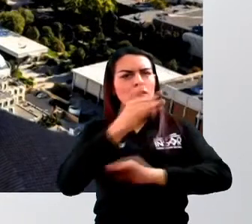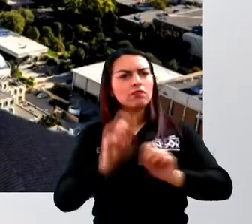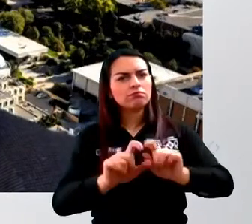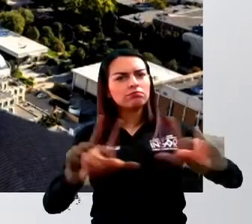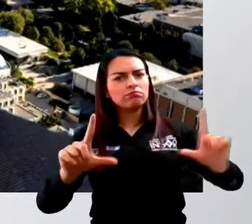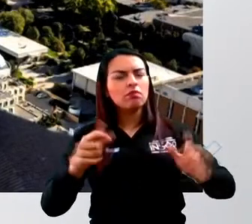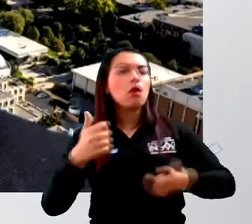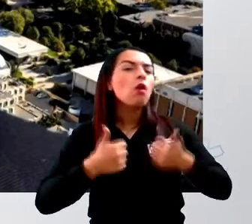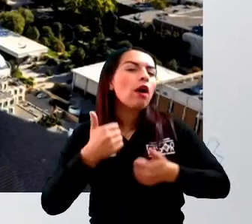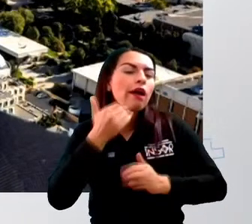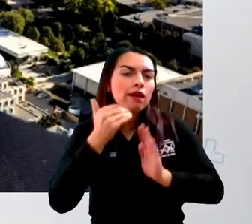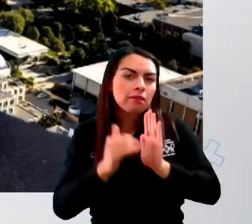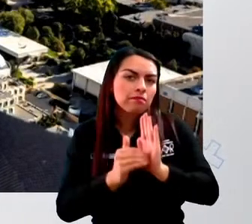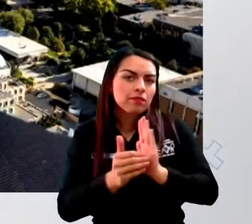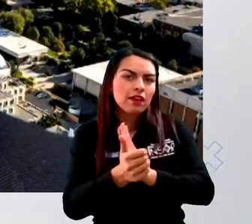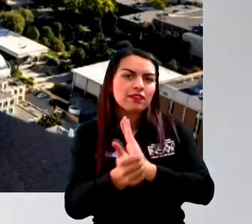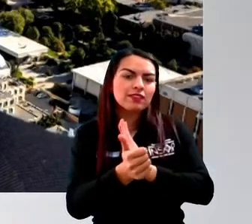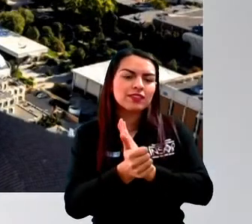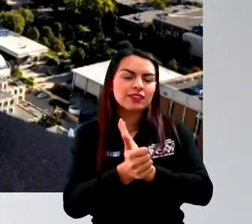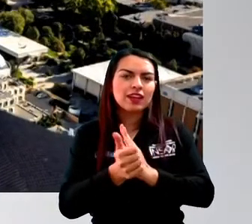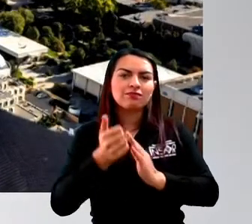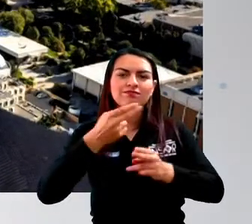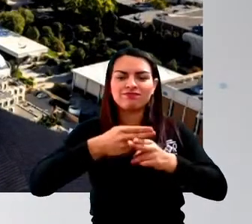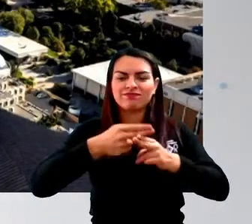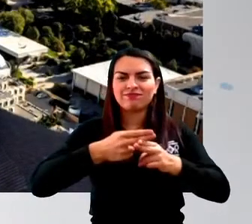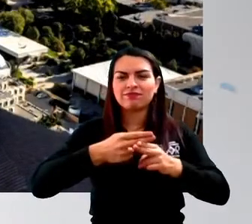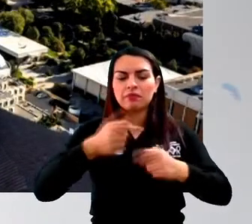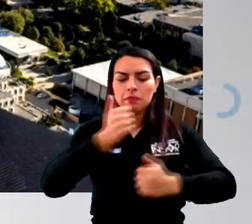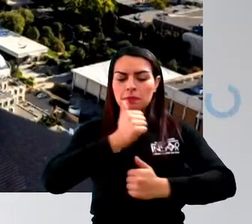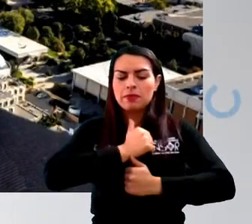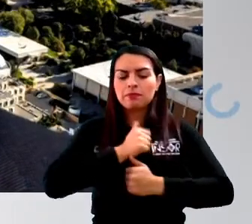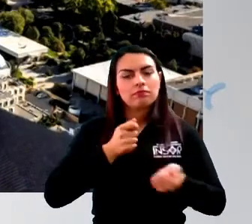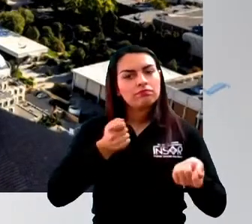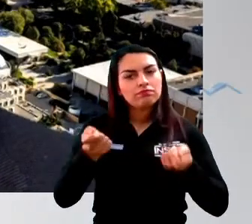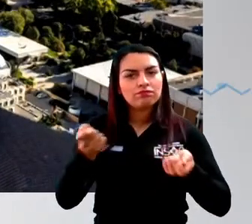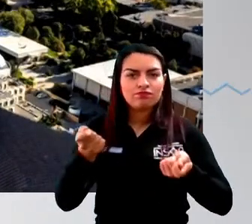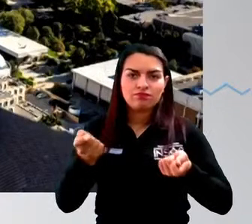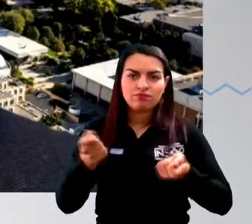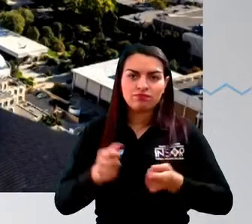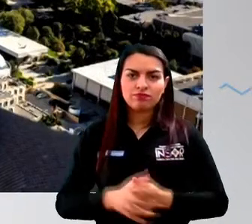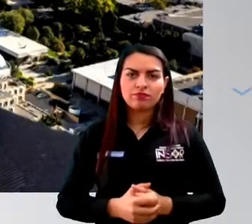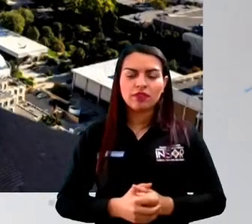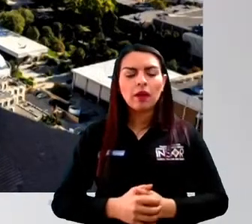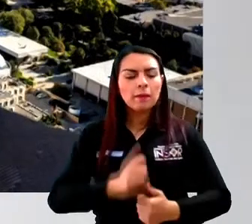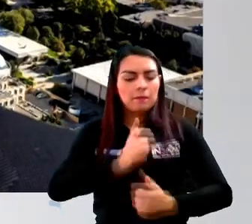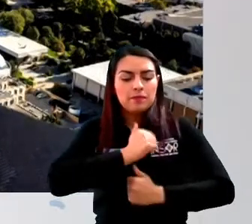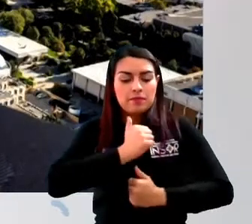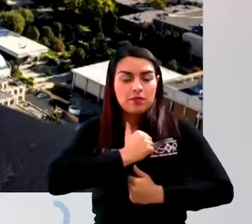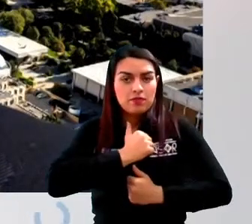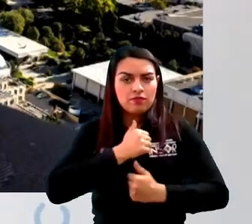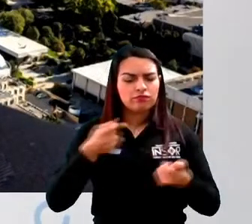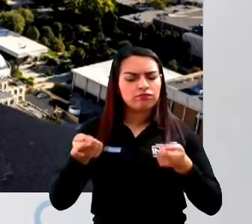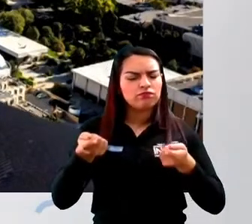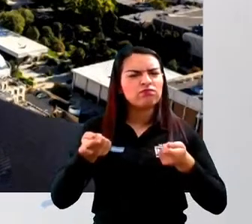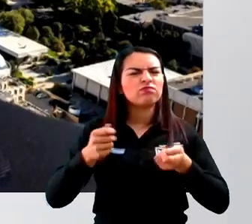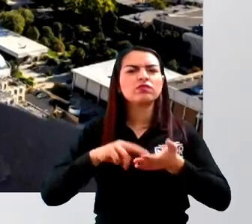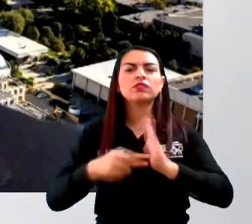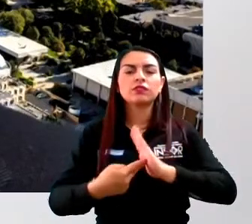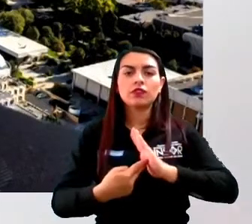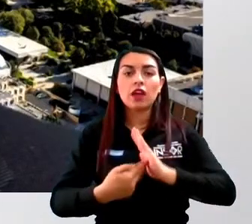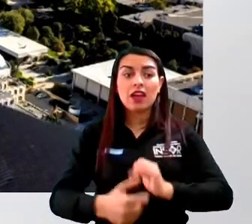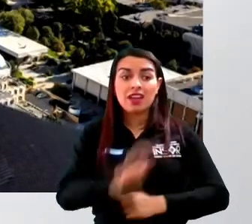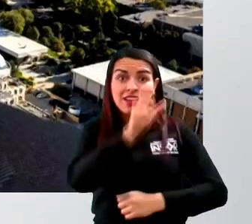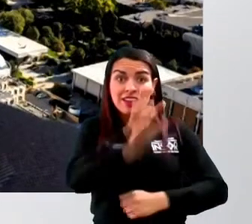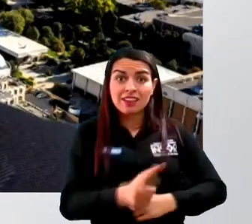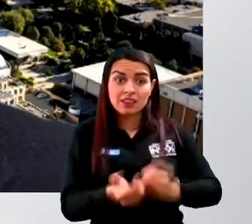habilidades es la que le llamamos la autorregulación. La autorregulación es la habilidad de que el